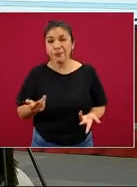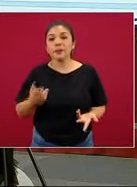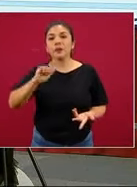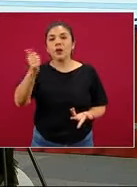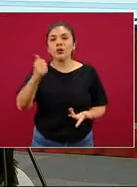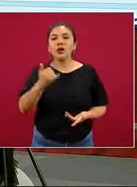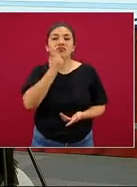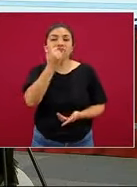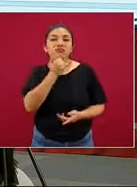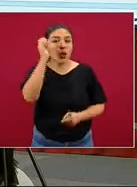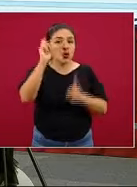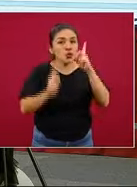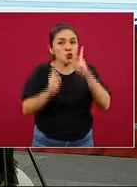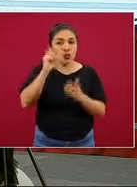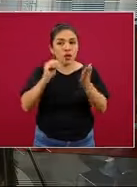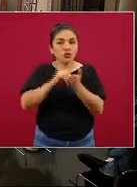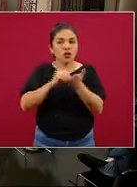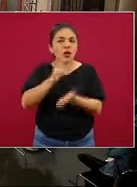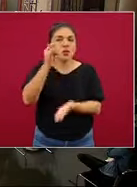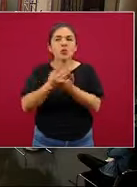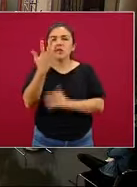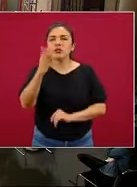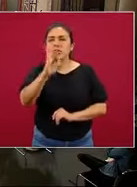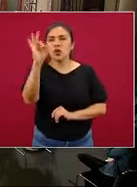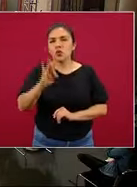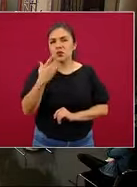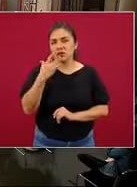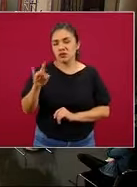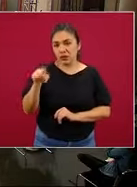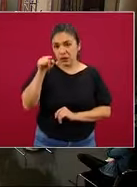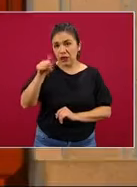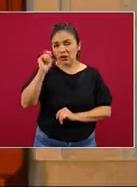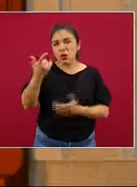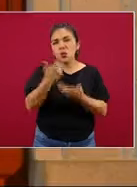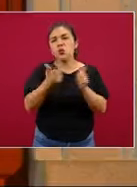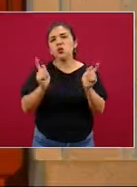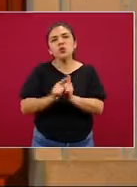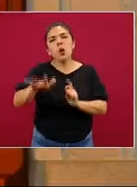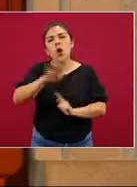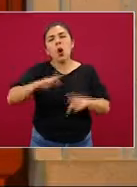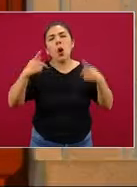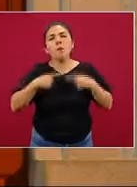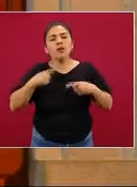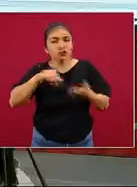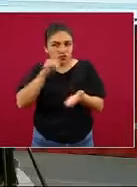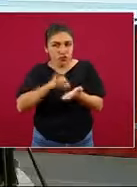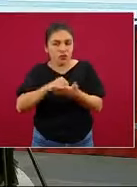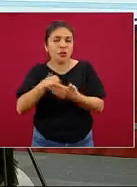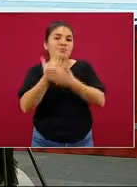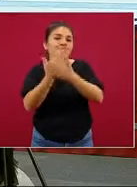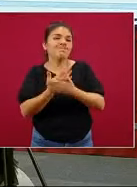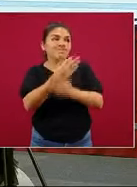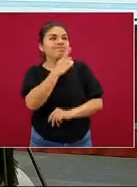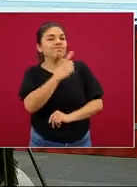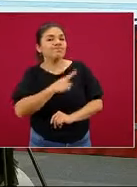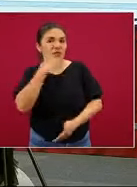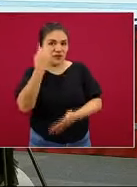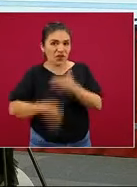como sospechosas son únicamente el 5% y son este pequeño grupo poblacional que todavía estamos en espera de